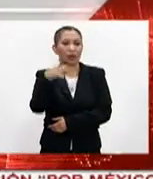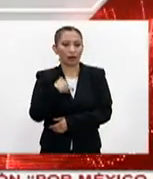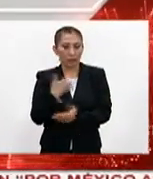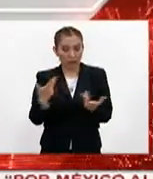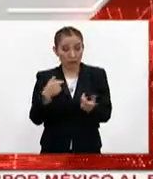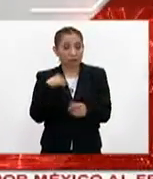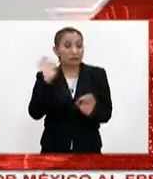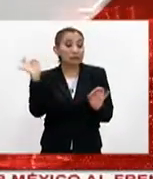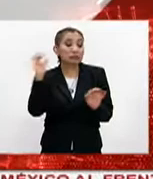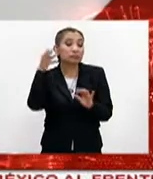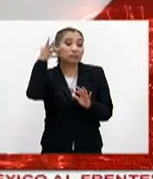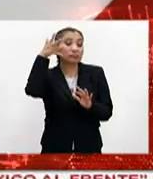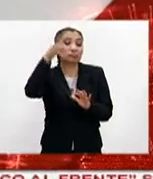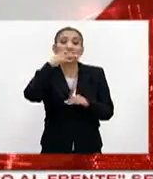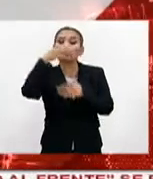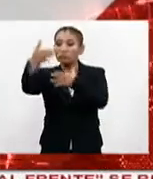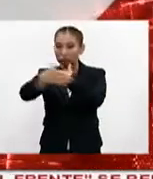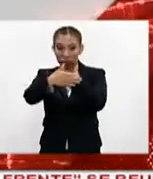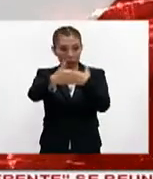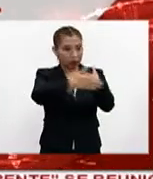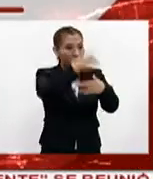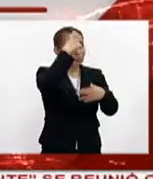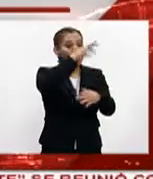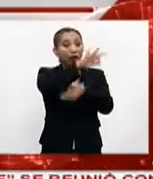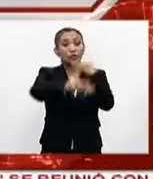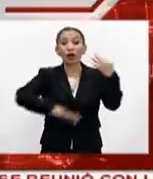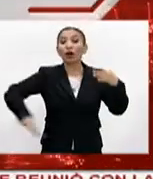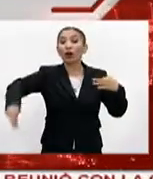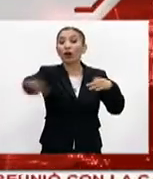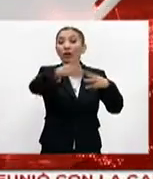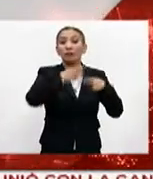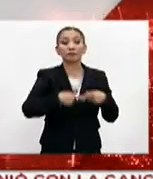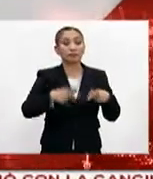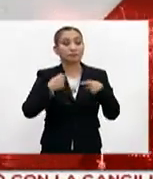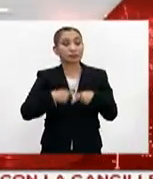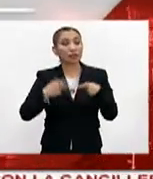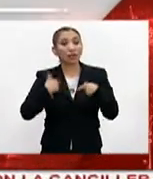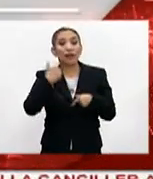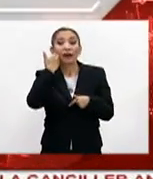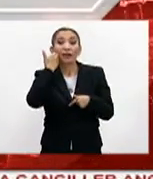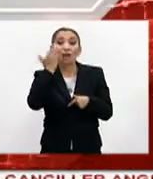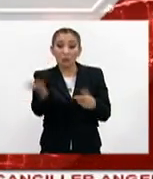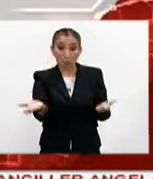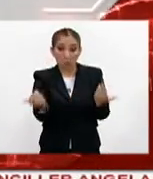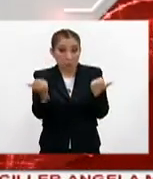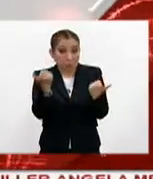Vamos en su momento a hacer llamados para que todo el ciudadano que quiera